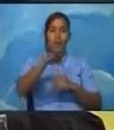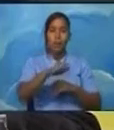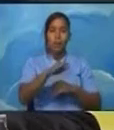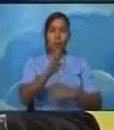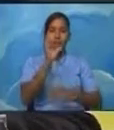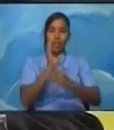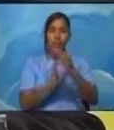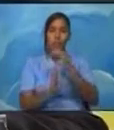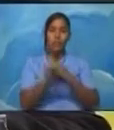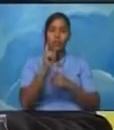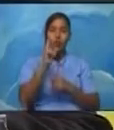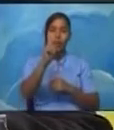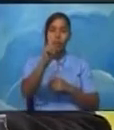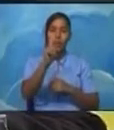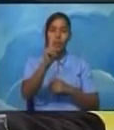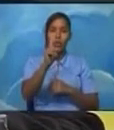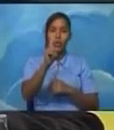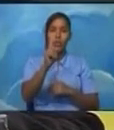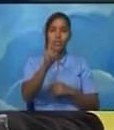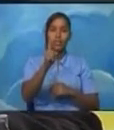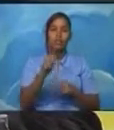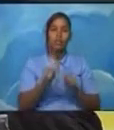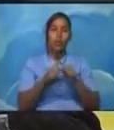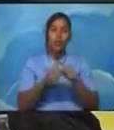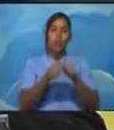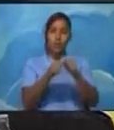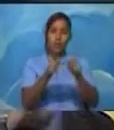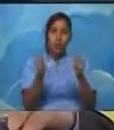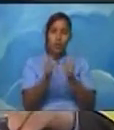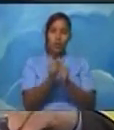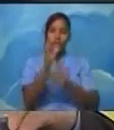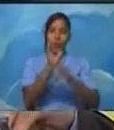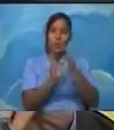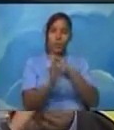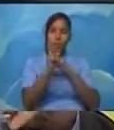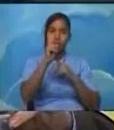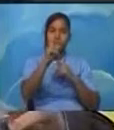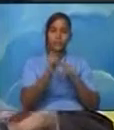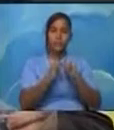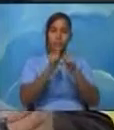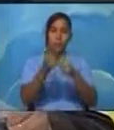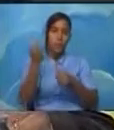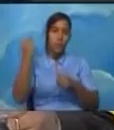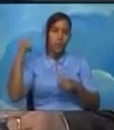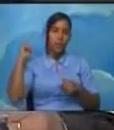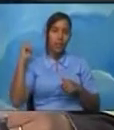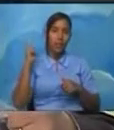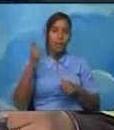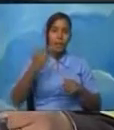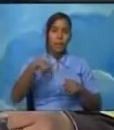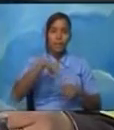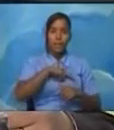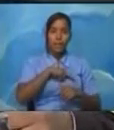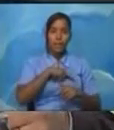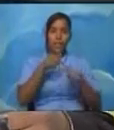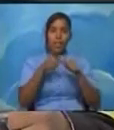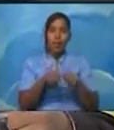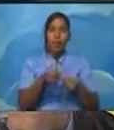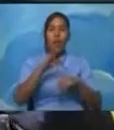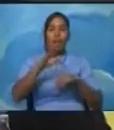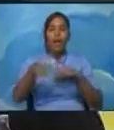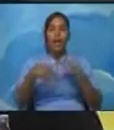el capítulo 1. Continuaremos con este capítulo que empezamos ayer. Nosotros quedamos hasta el